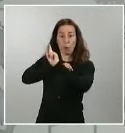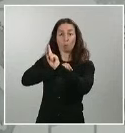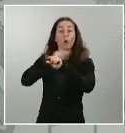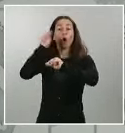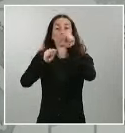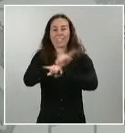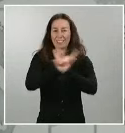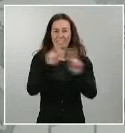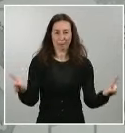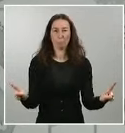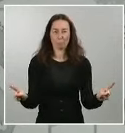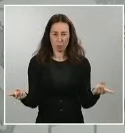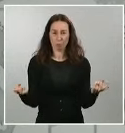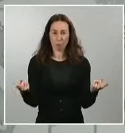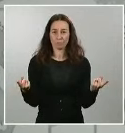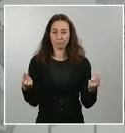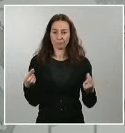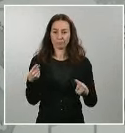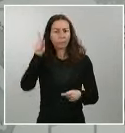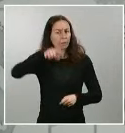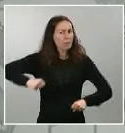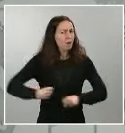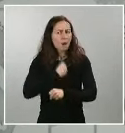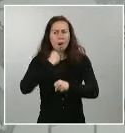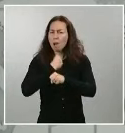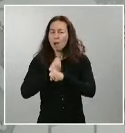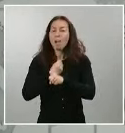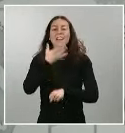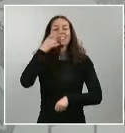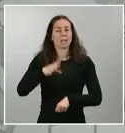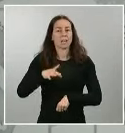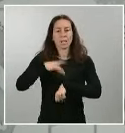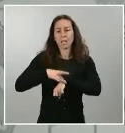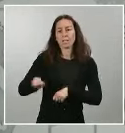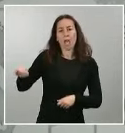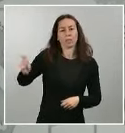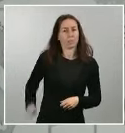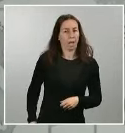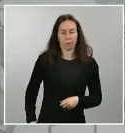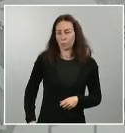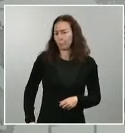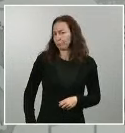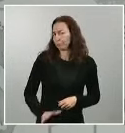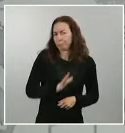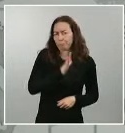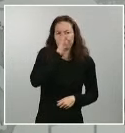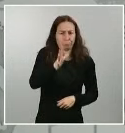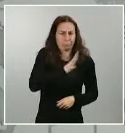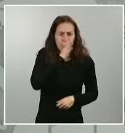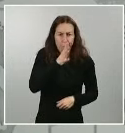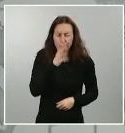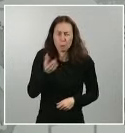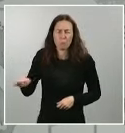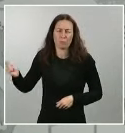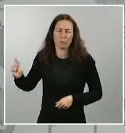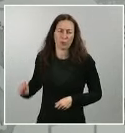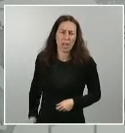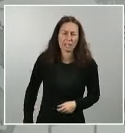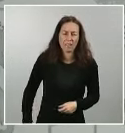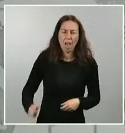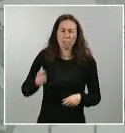manera, nuestros sanitarios, y están dando la talla en profesionalidad y también en humanidad muchísimos servidores públicos. Lo están haciendo